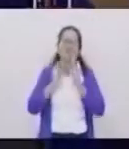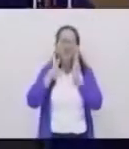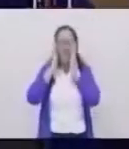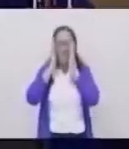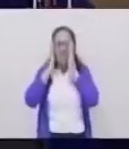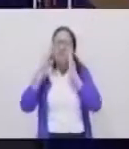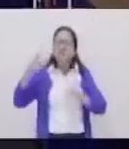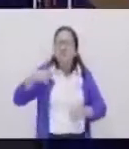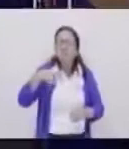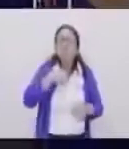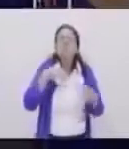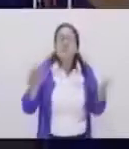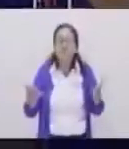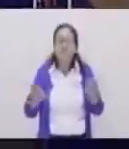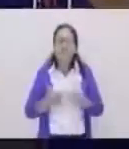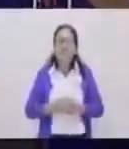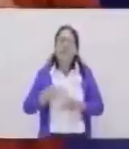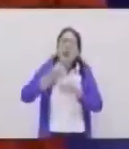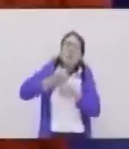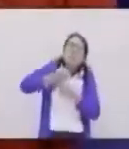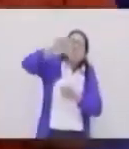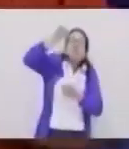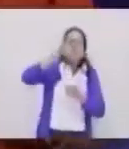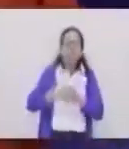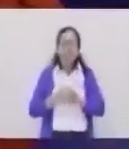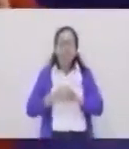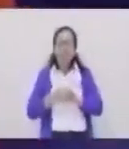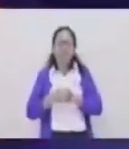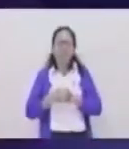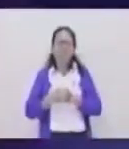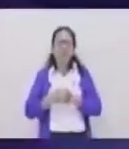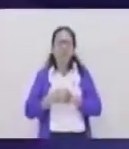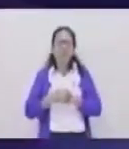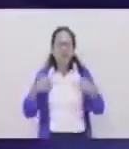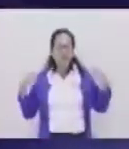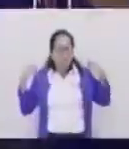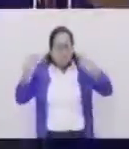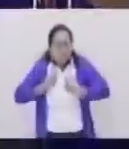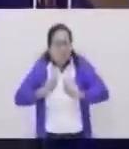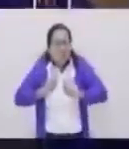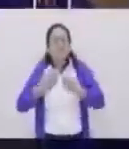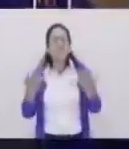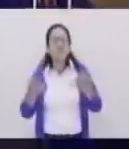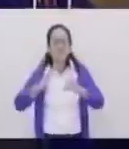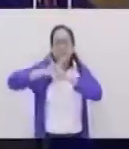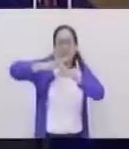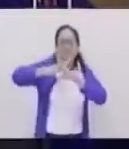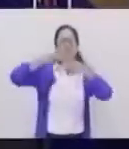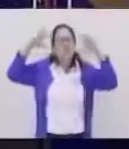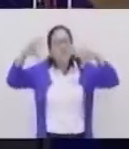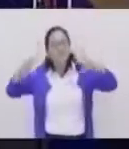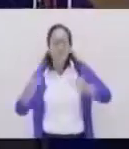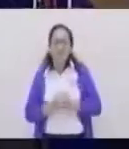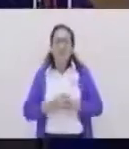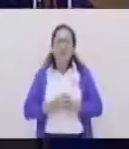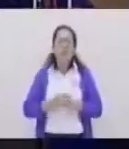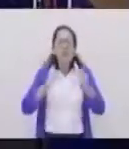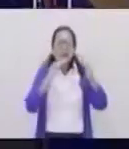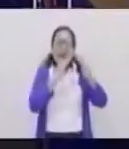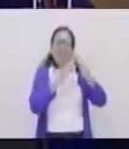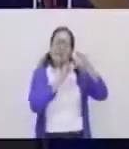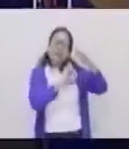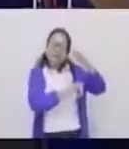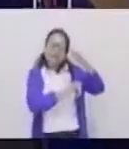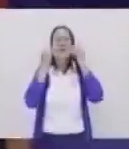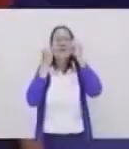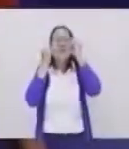distinto. Ahí nosotros tenemos que sacar nuestro paraguas, tenemos que sacar nuestro traje, tenemos que estar más en